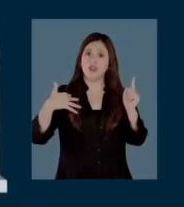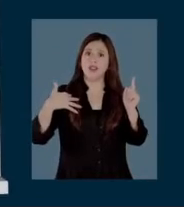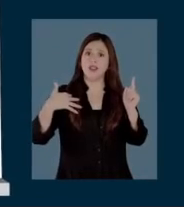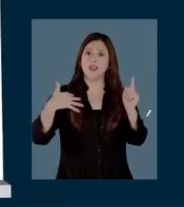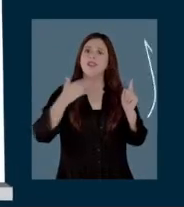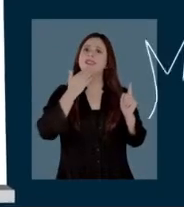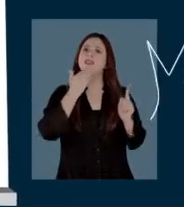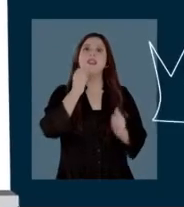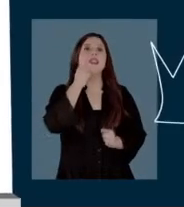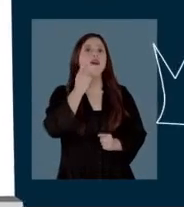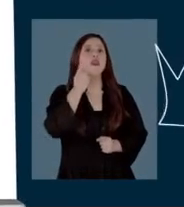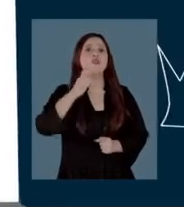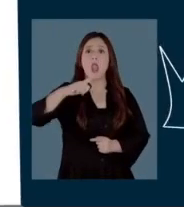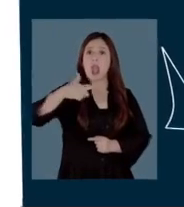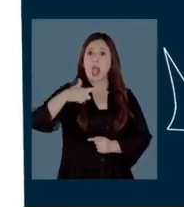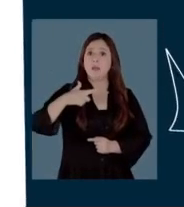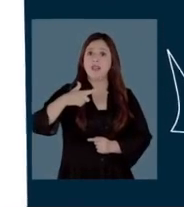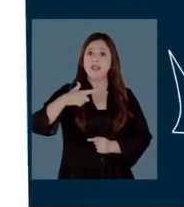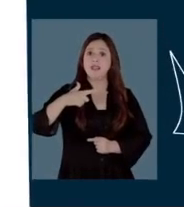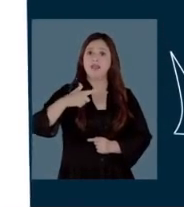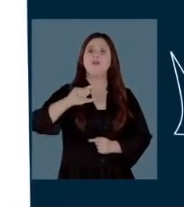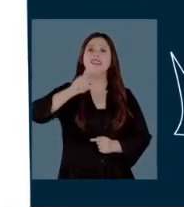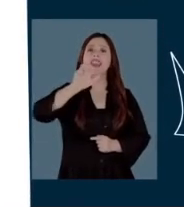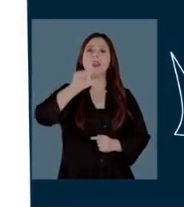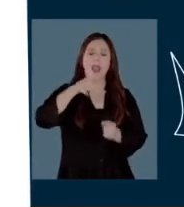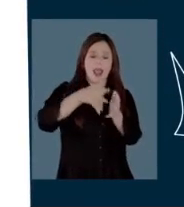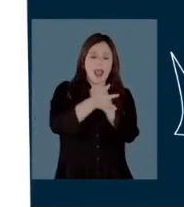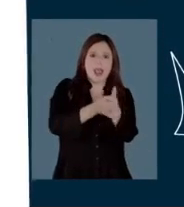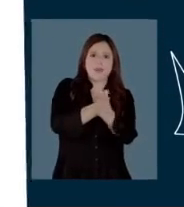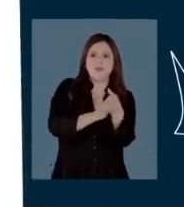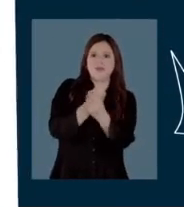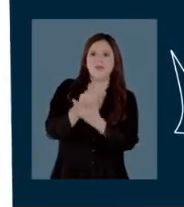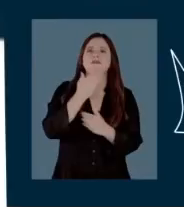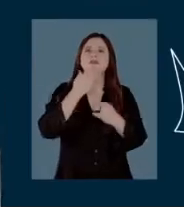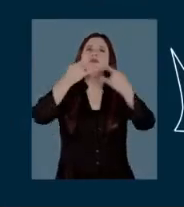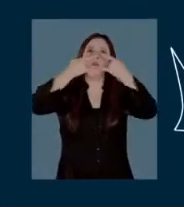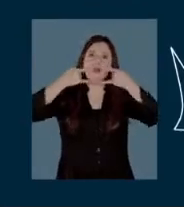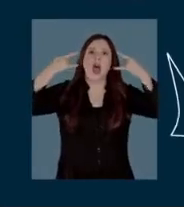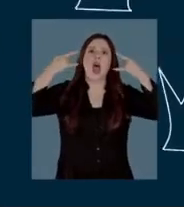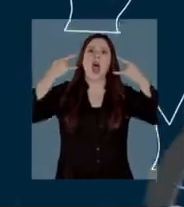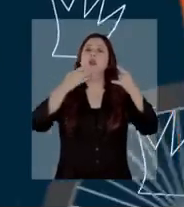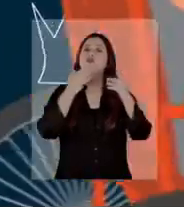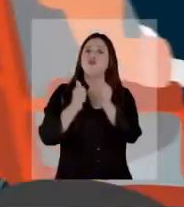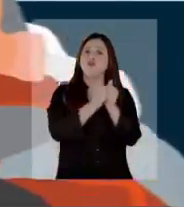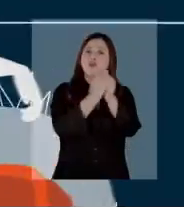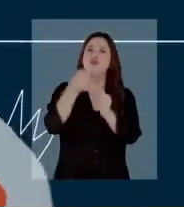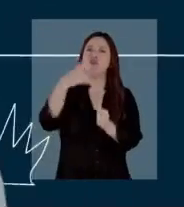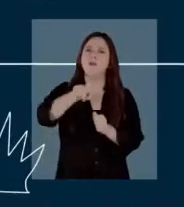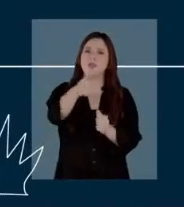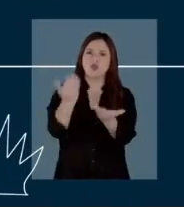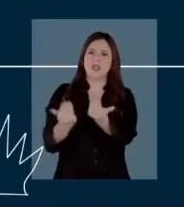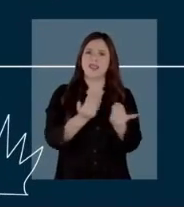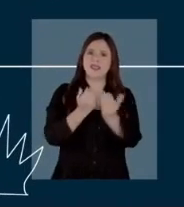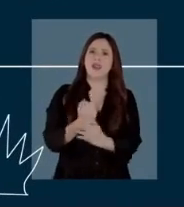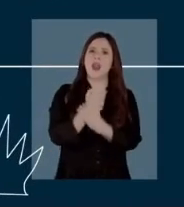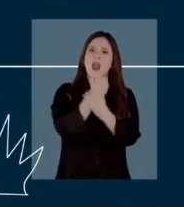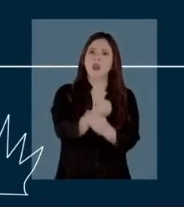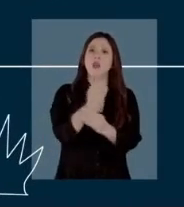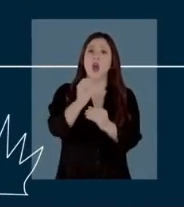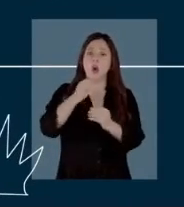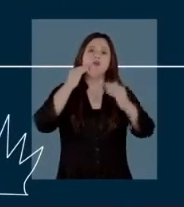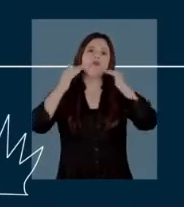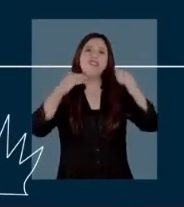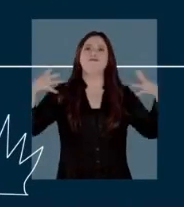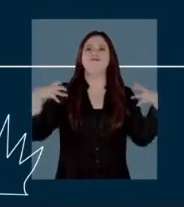puede movilizarse. Si es de una región distinta, existen permisos en la comisaría virtual para efectuar